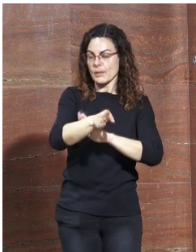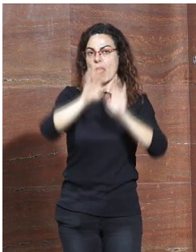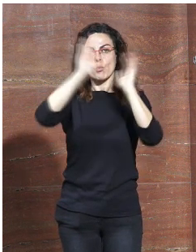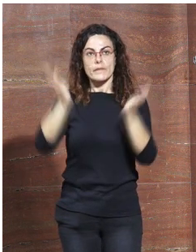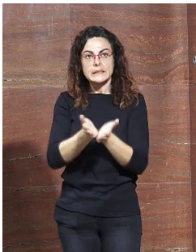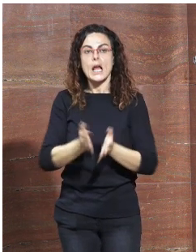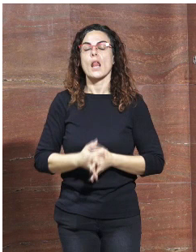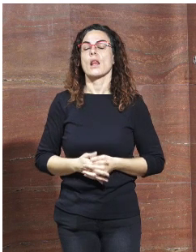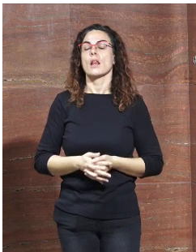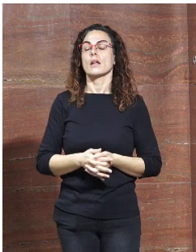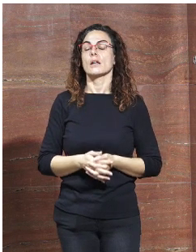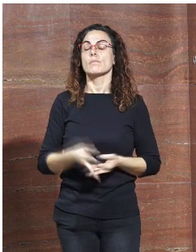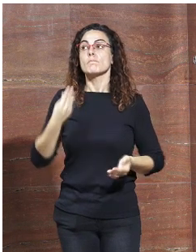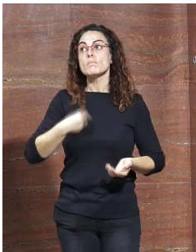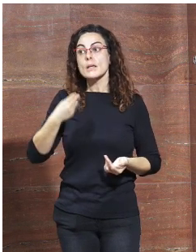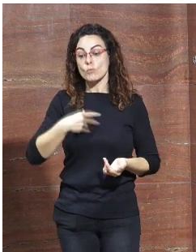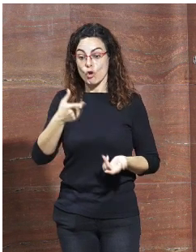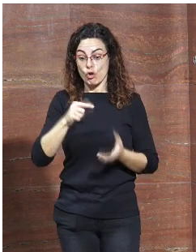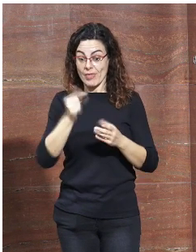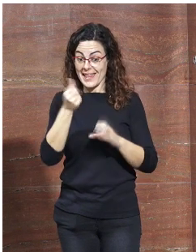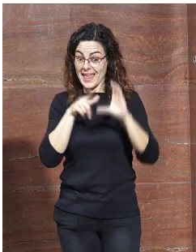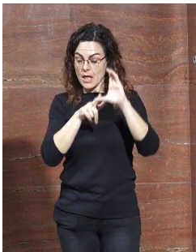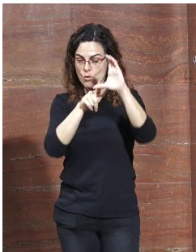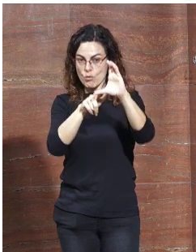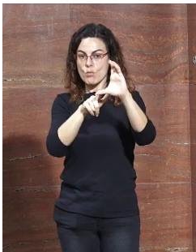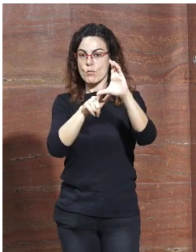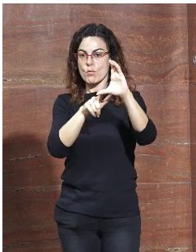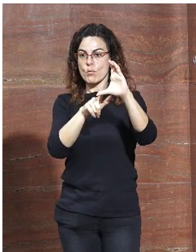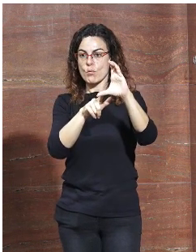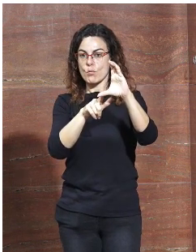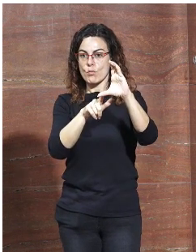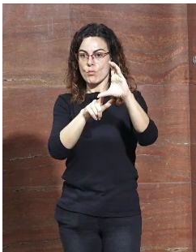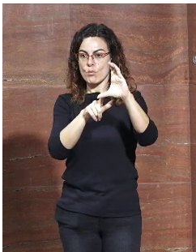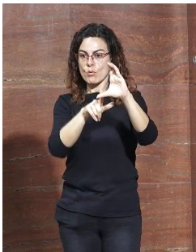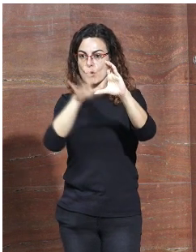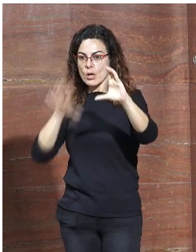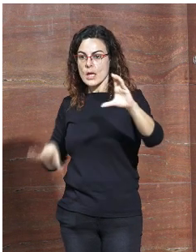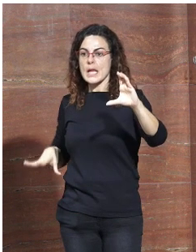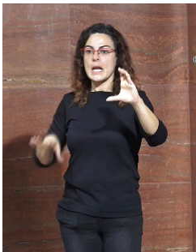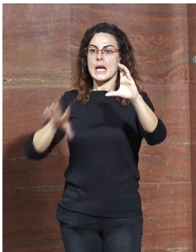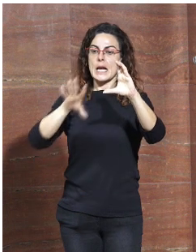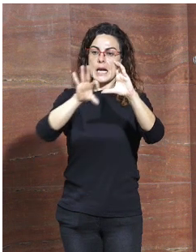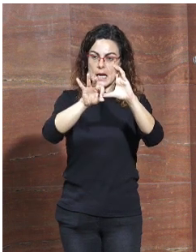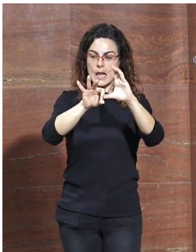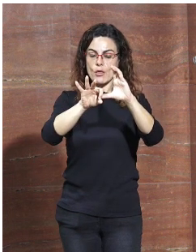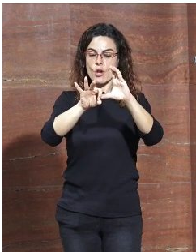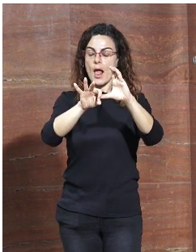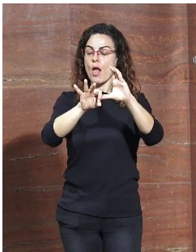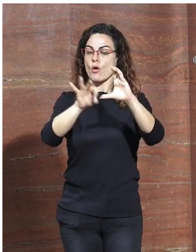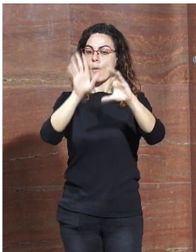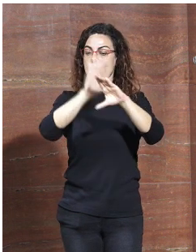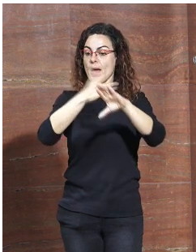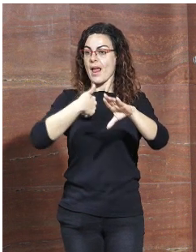universal. Y esta cantidad de dinero está orientada a transformar de raíz